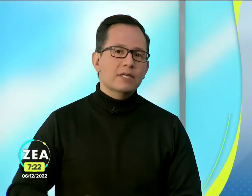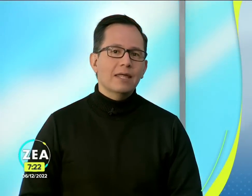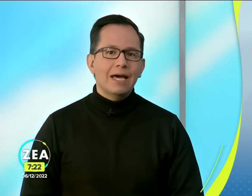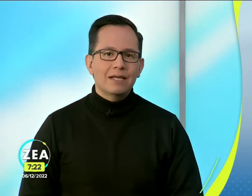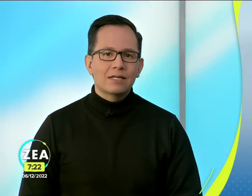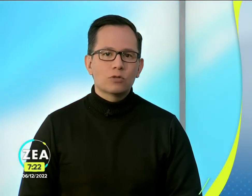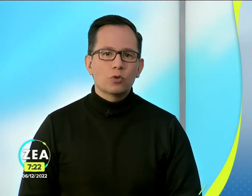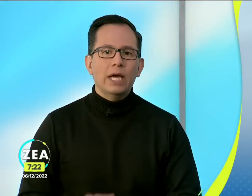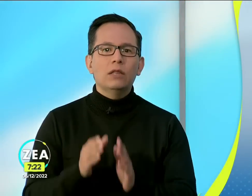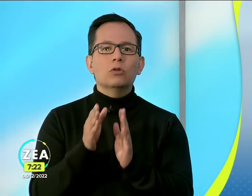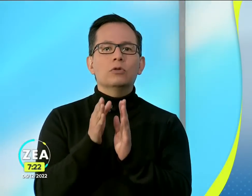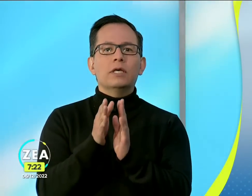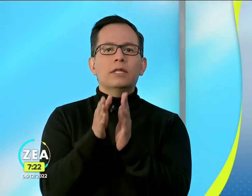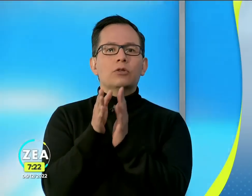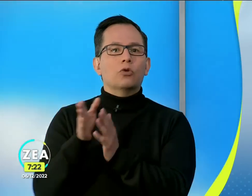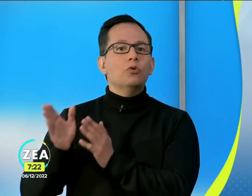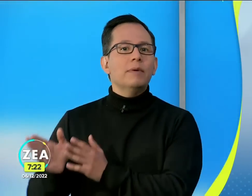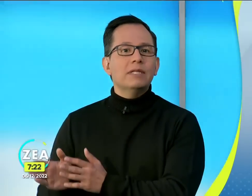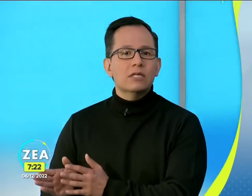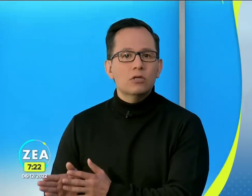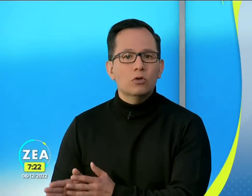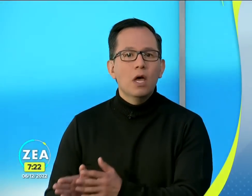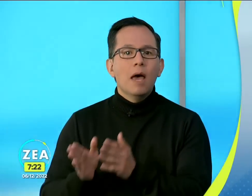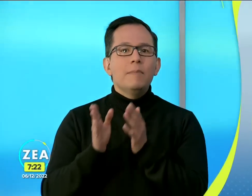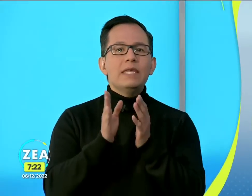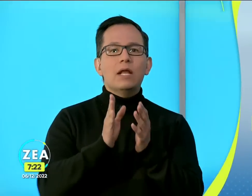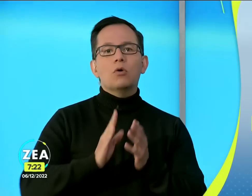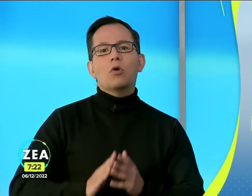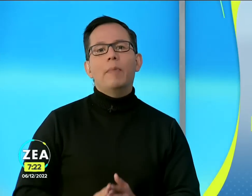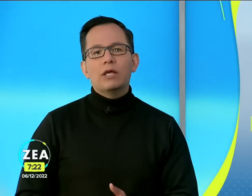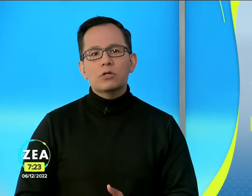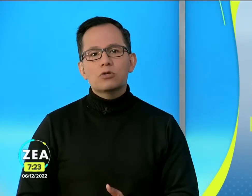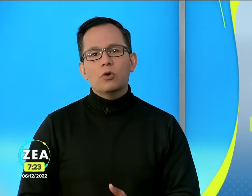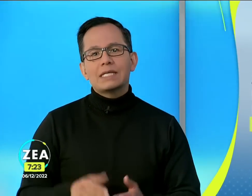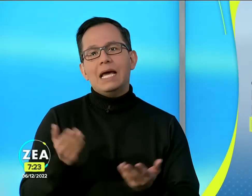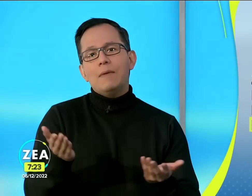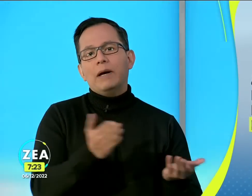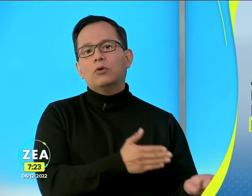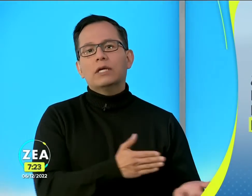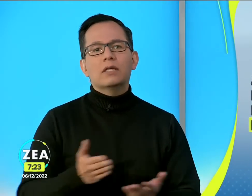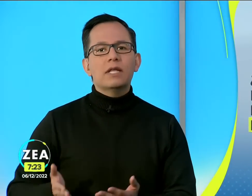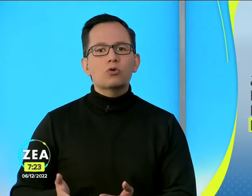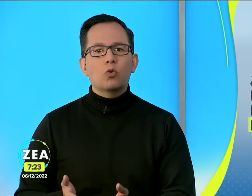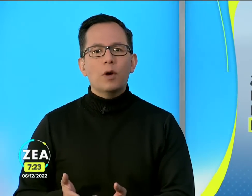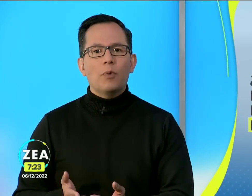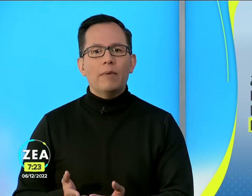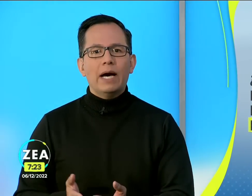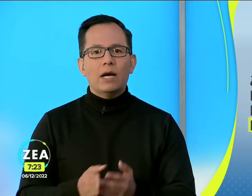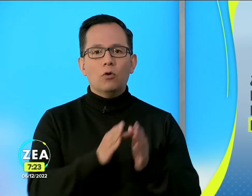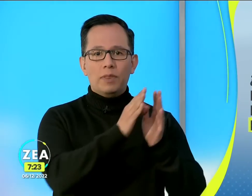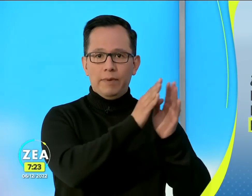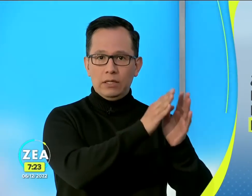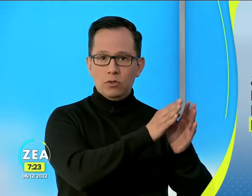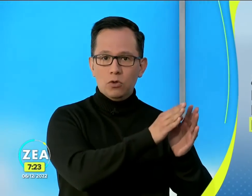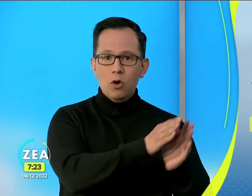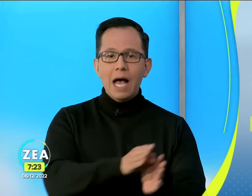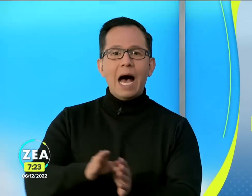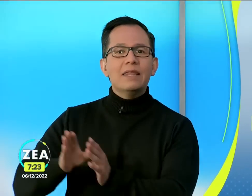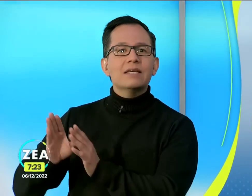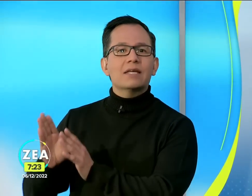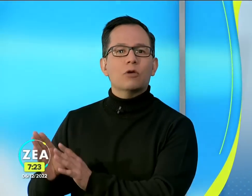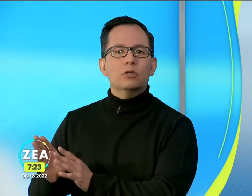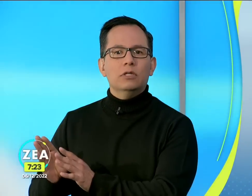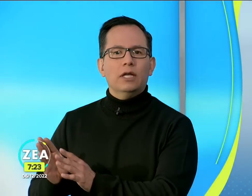en la universidad de gales del Sur en donde dentro de una habitación midieron con varios sensores el impacto que tendría su cuerpo al bajarlo de 21